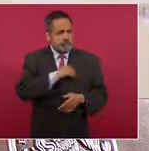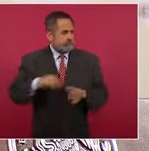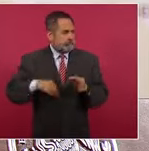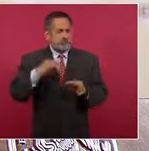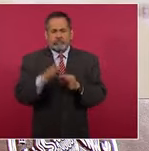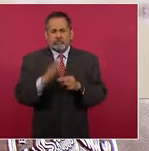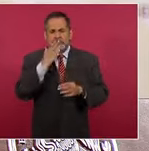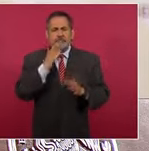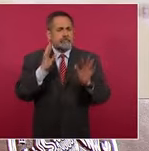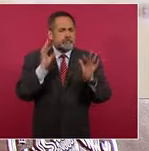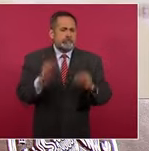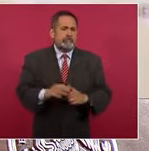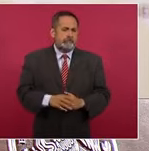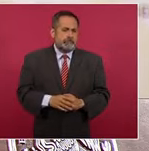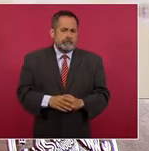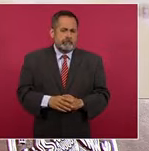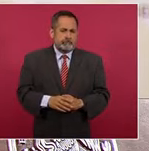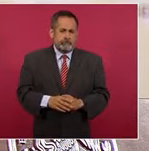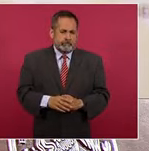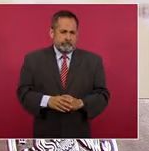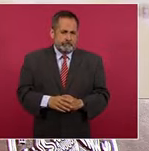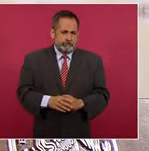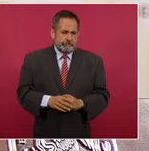sea, aquí